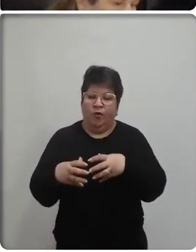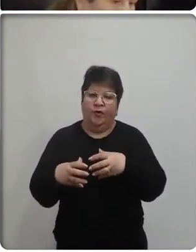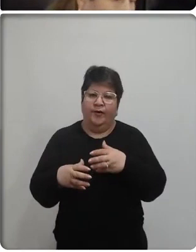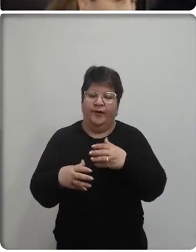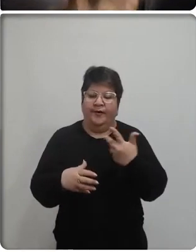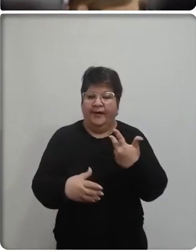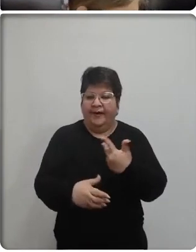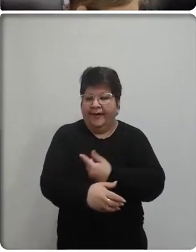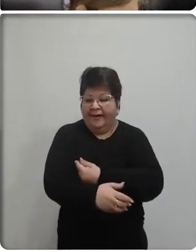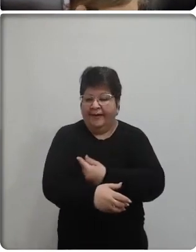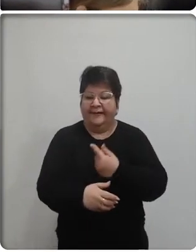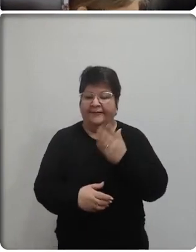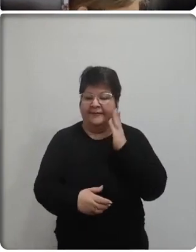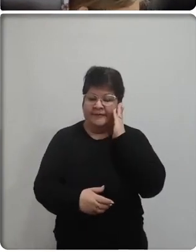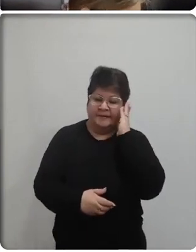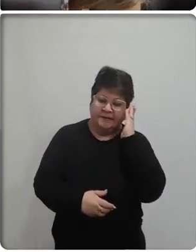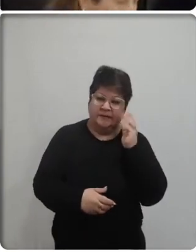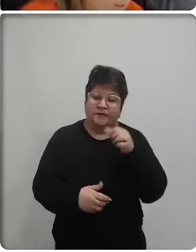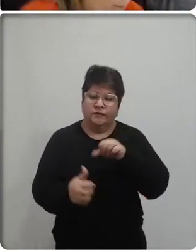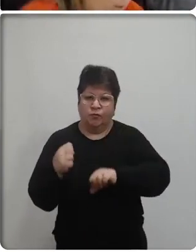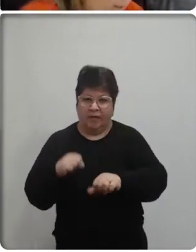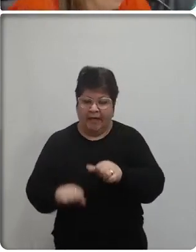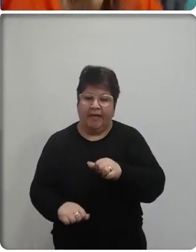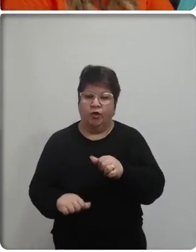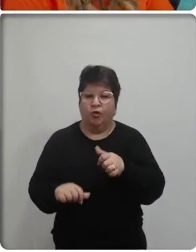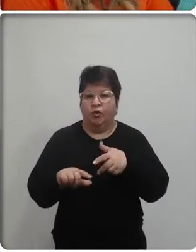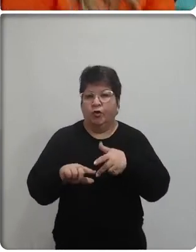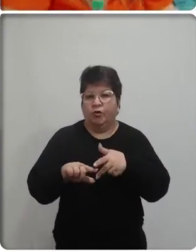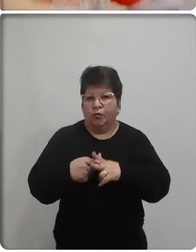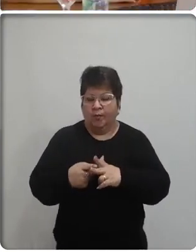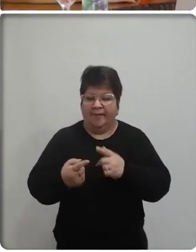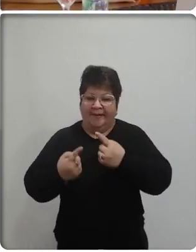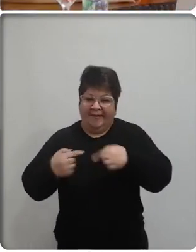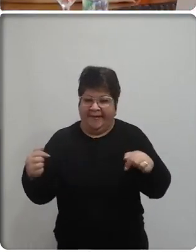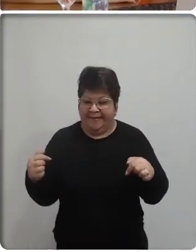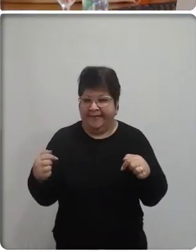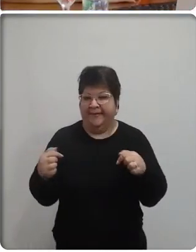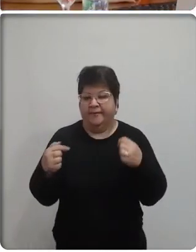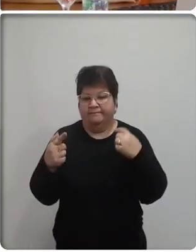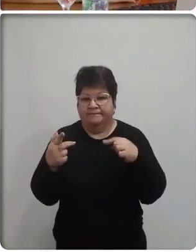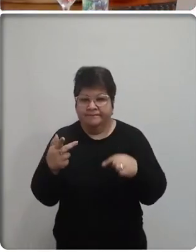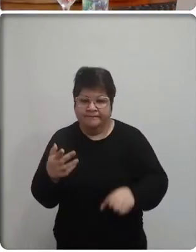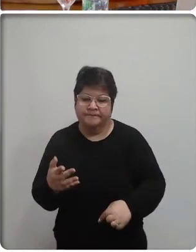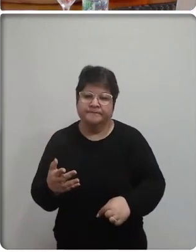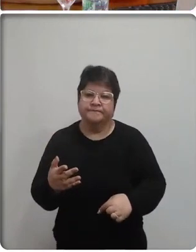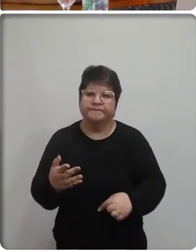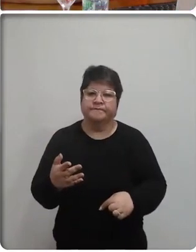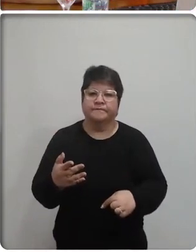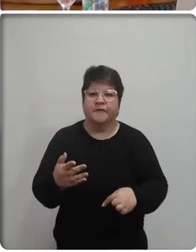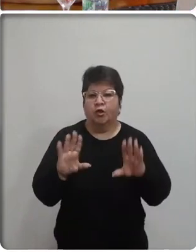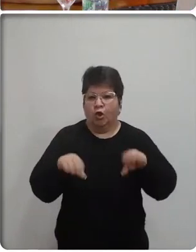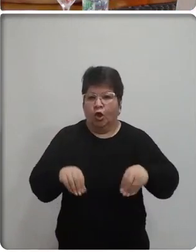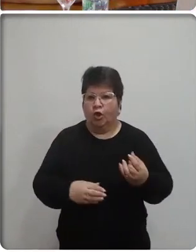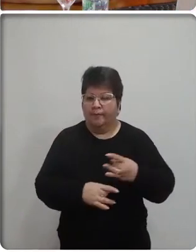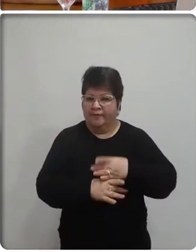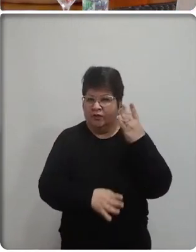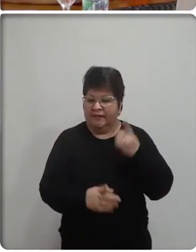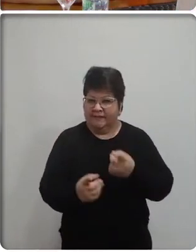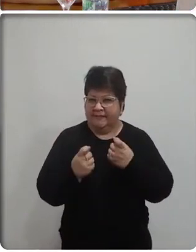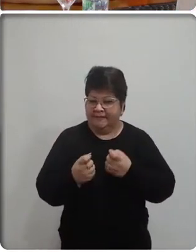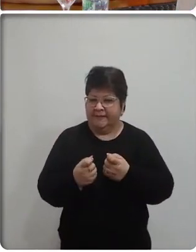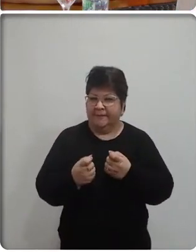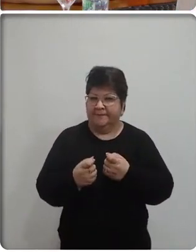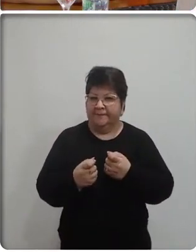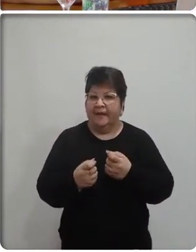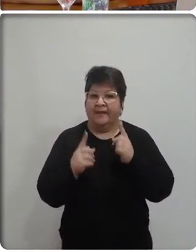anestesista, cirujano, ayudante, instrumentista, circulante. Y se costeó obviamente por lo que es la